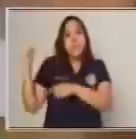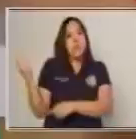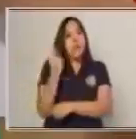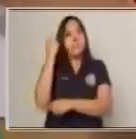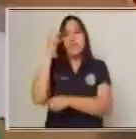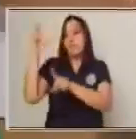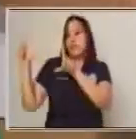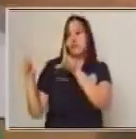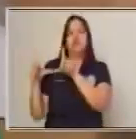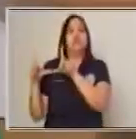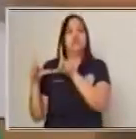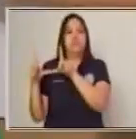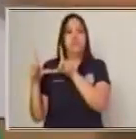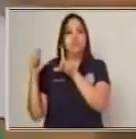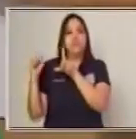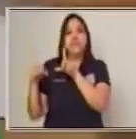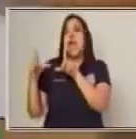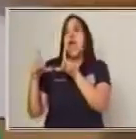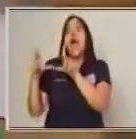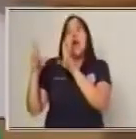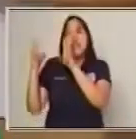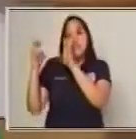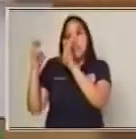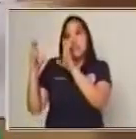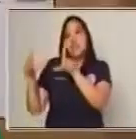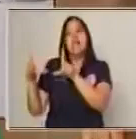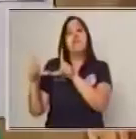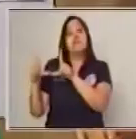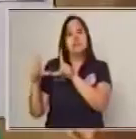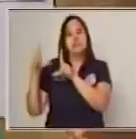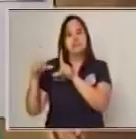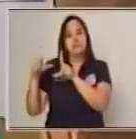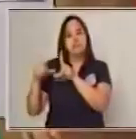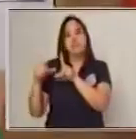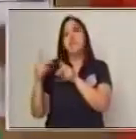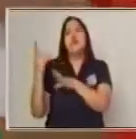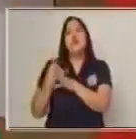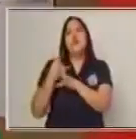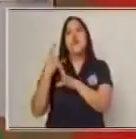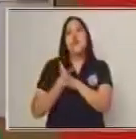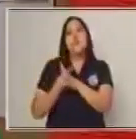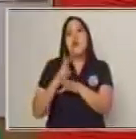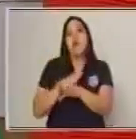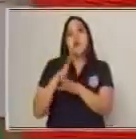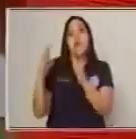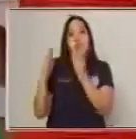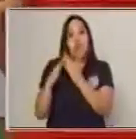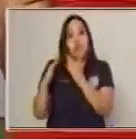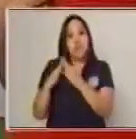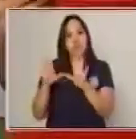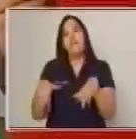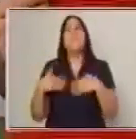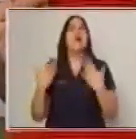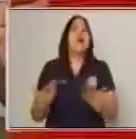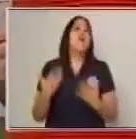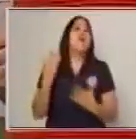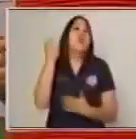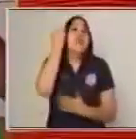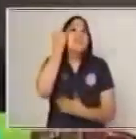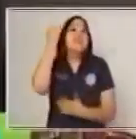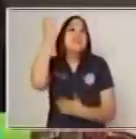esta lectura nos habla acerca de reciclar. Ahora, ¿cuáles son las ideas